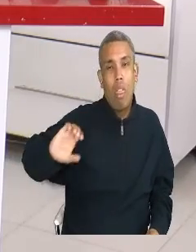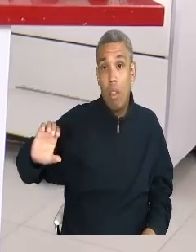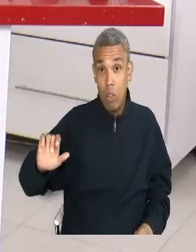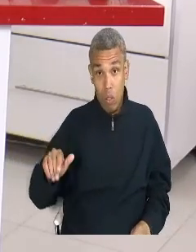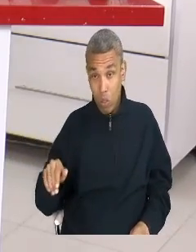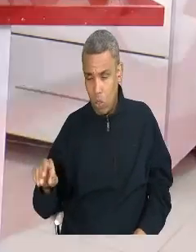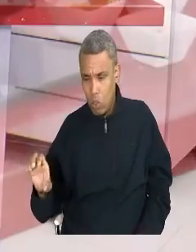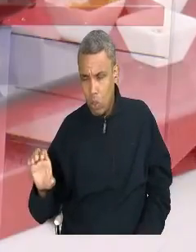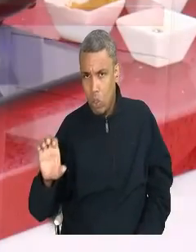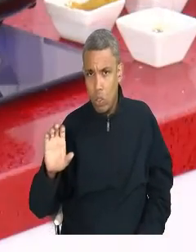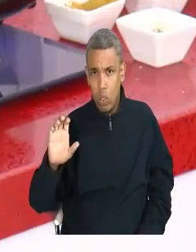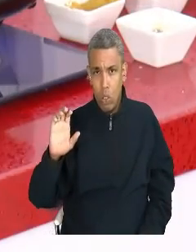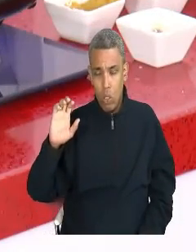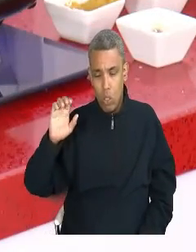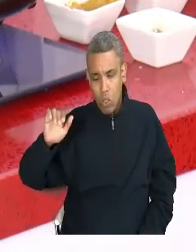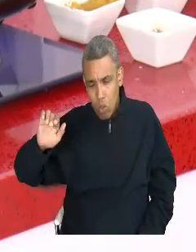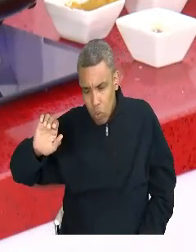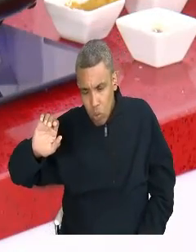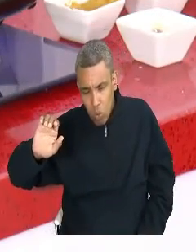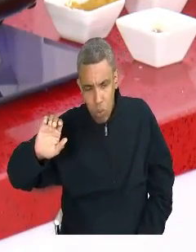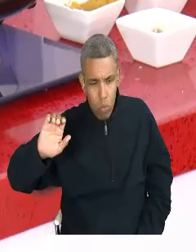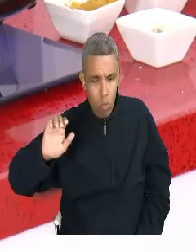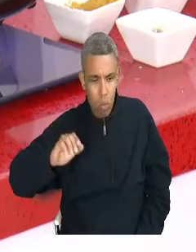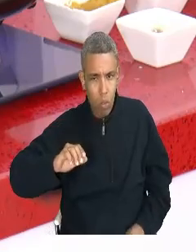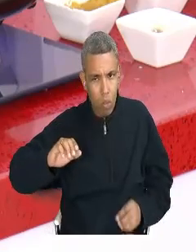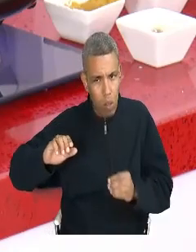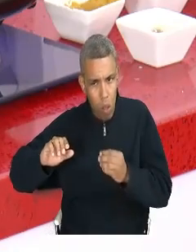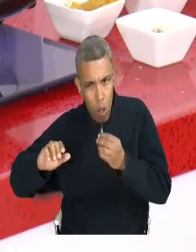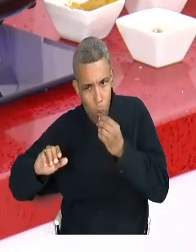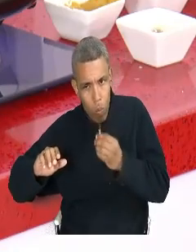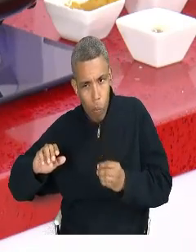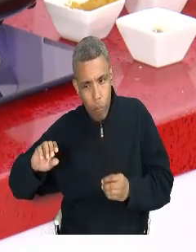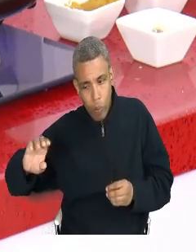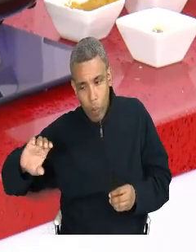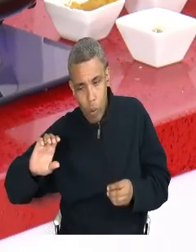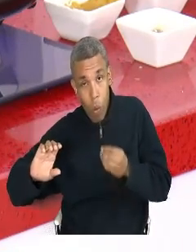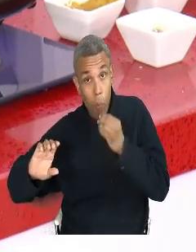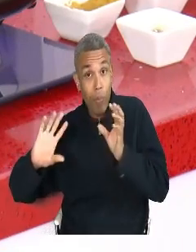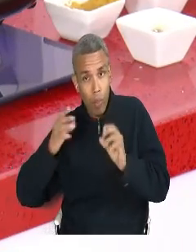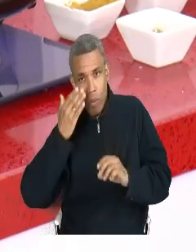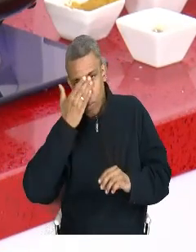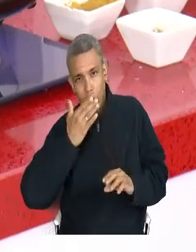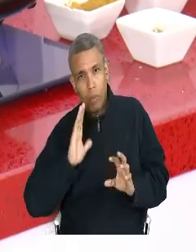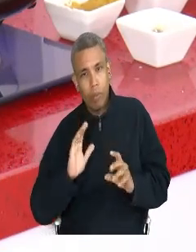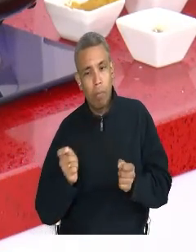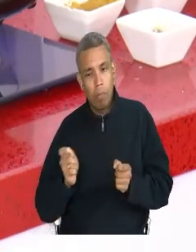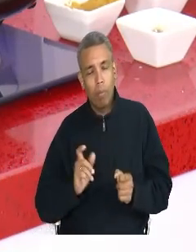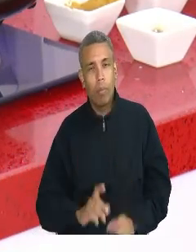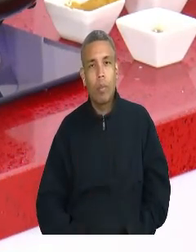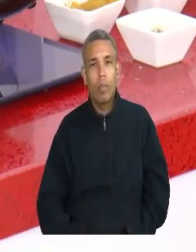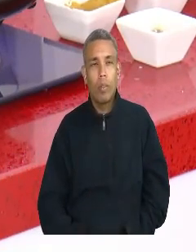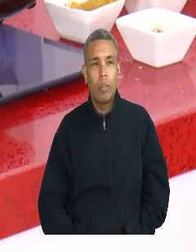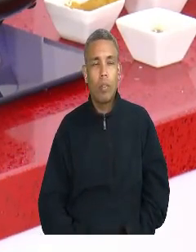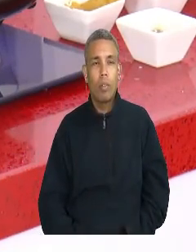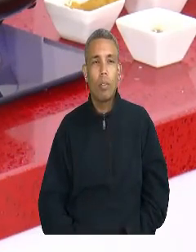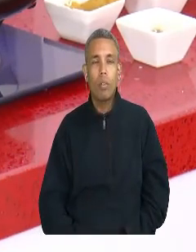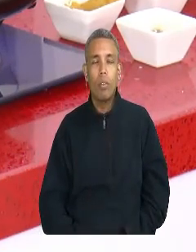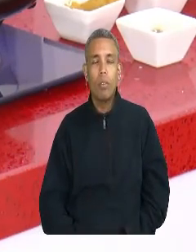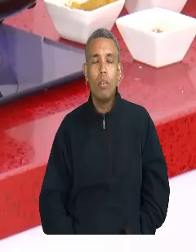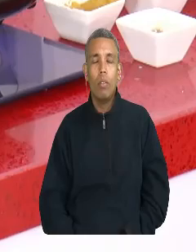ostras, que también es una salsa oriental. Nuestra receta lo dice. Entonces son